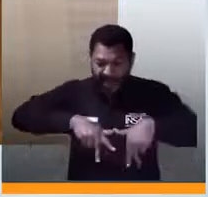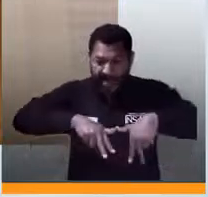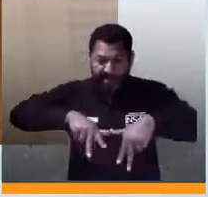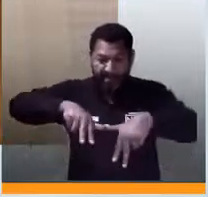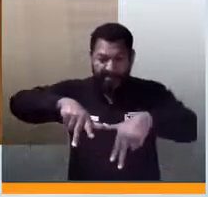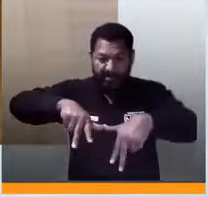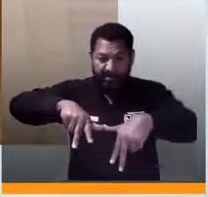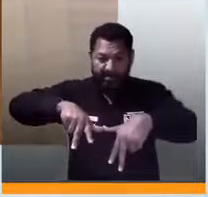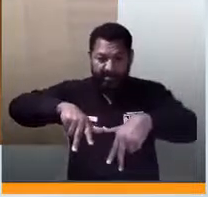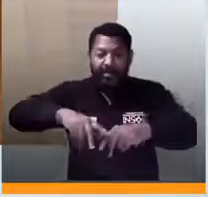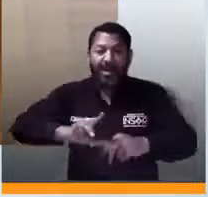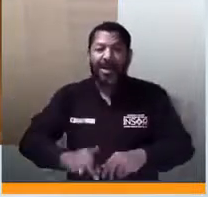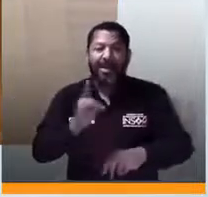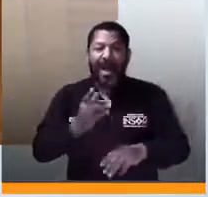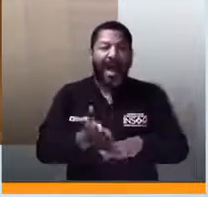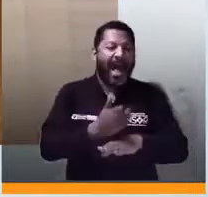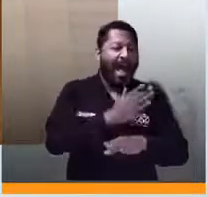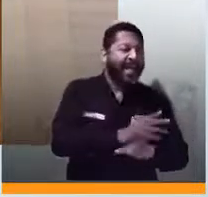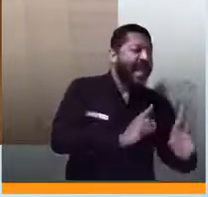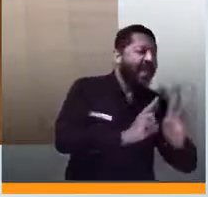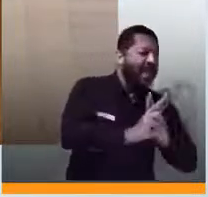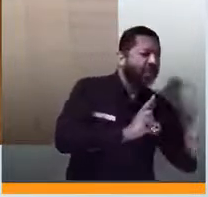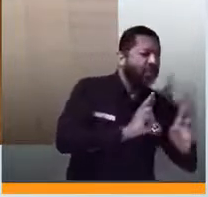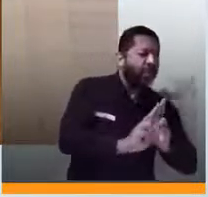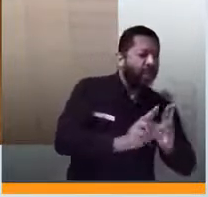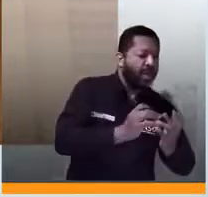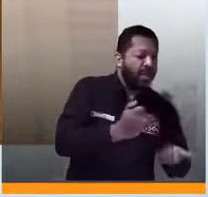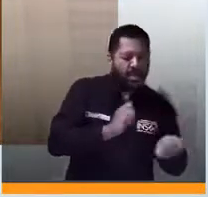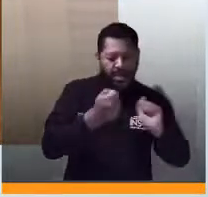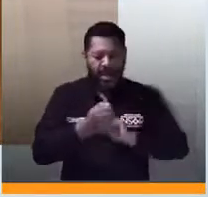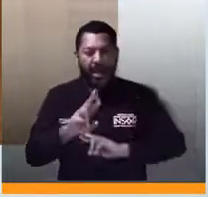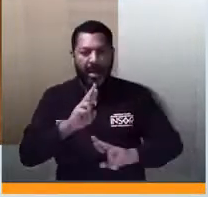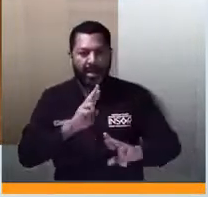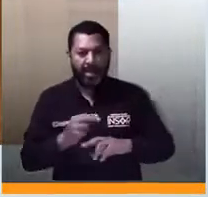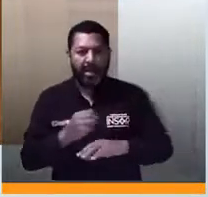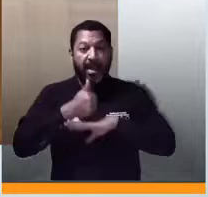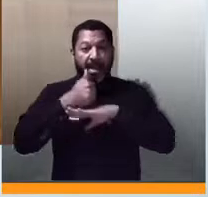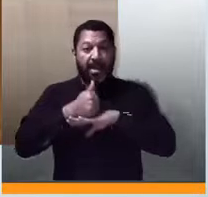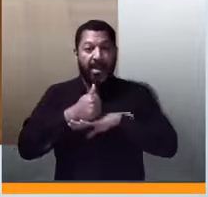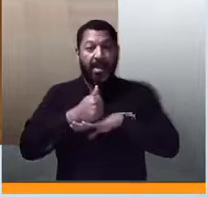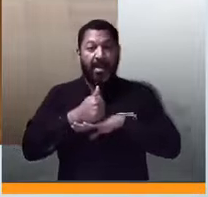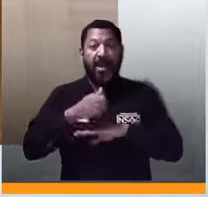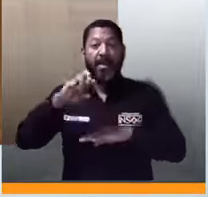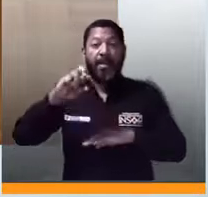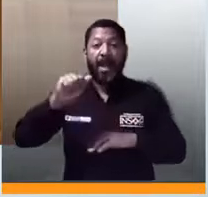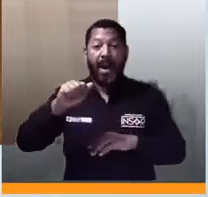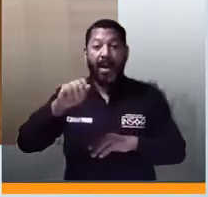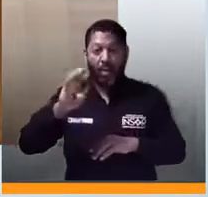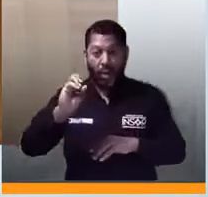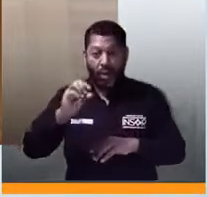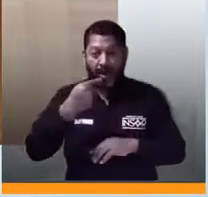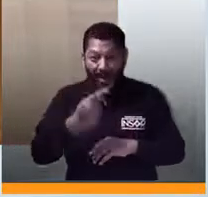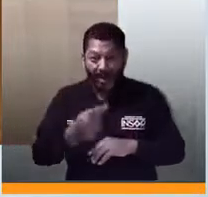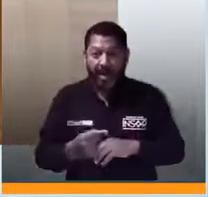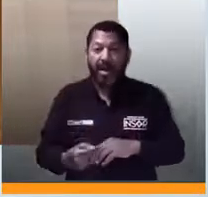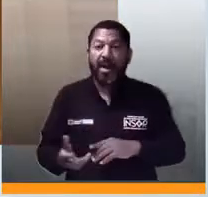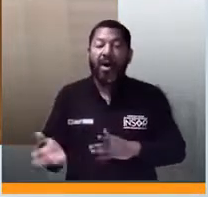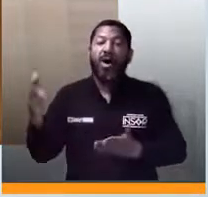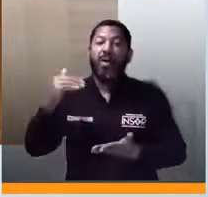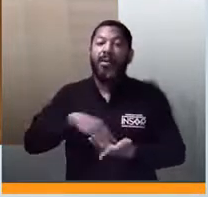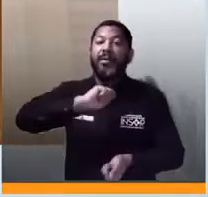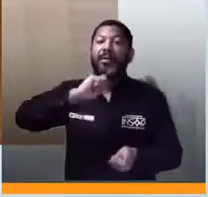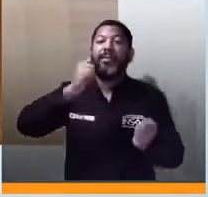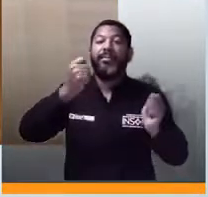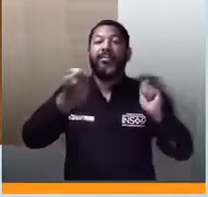reconfigurar las relaciones que hemos establecido. El rector Pablo lo ha estado lo digo así, reconfigurar mucho lo